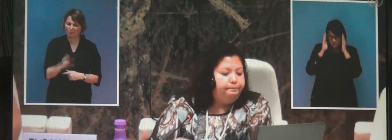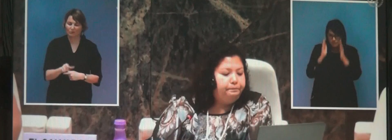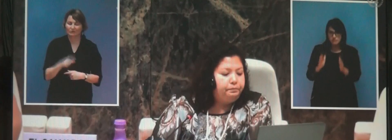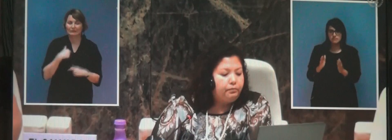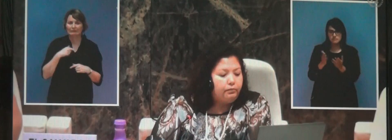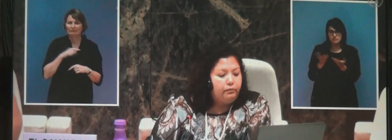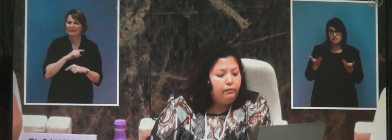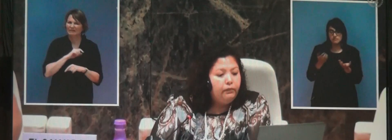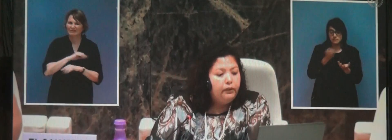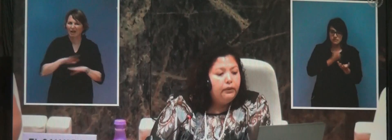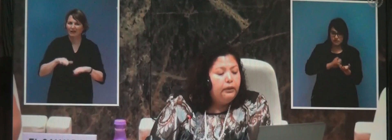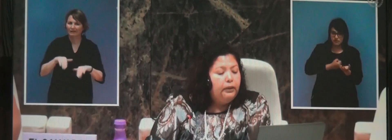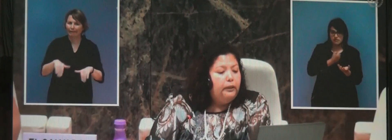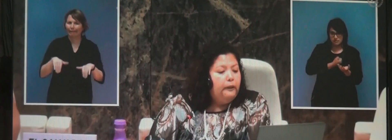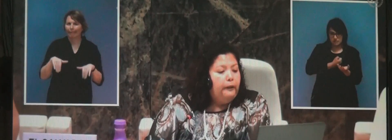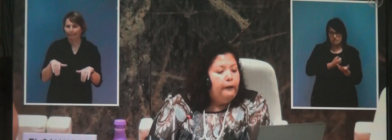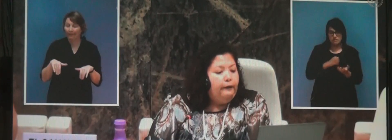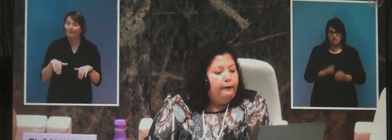trata.